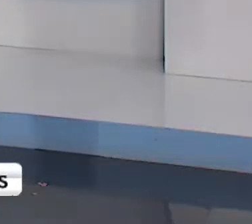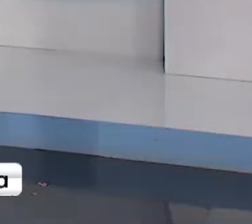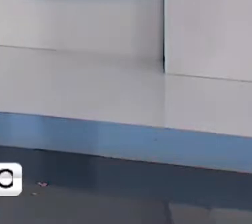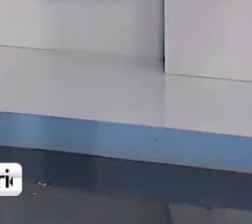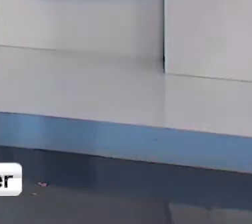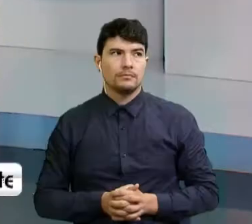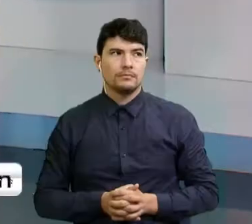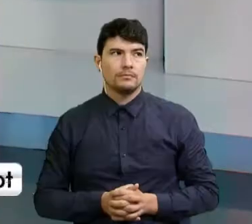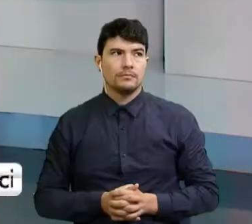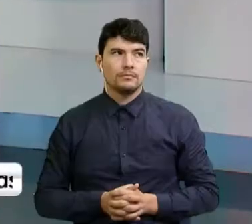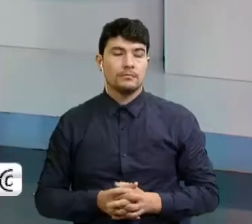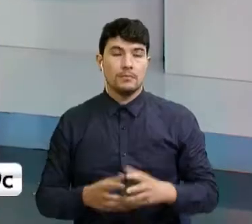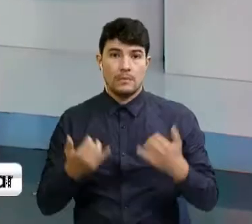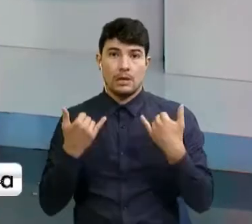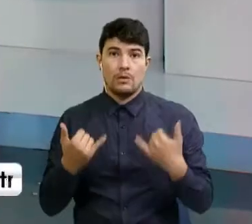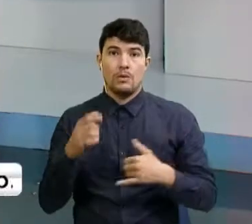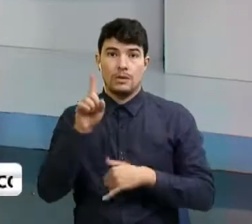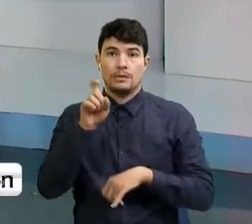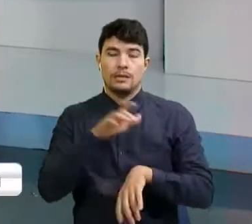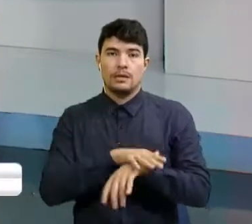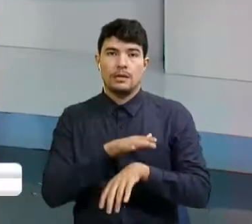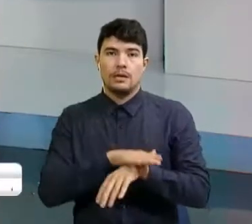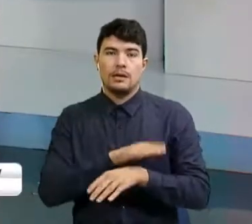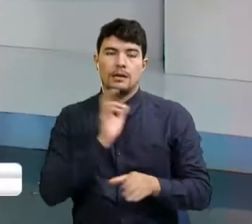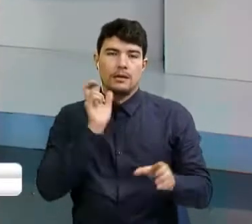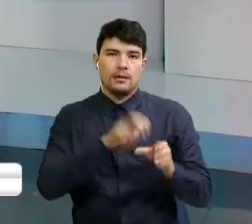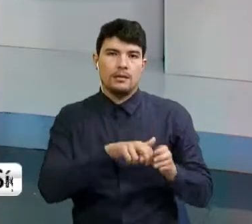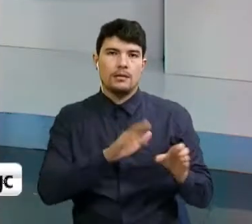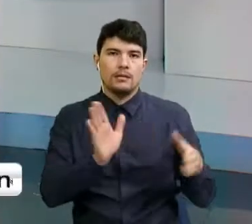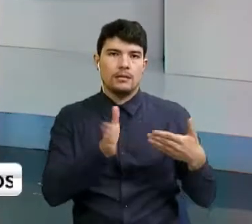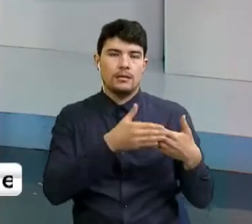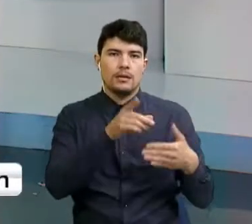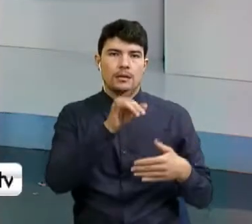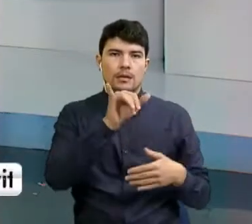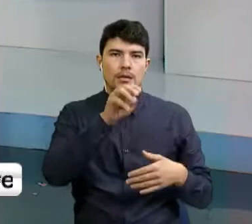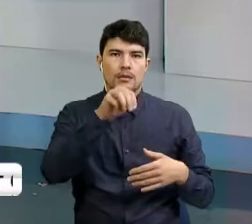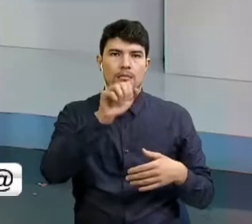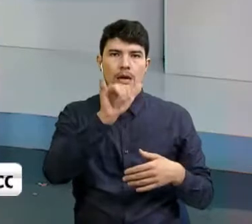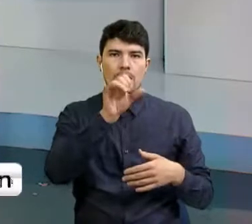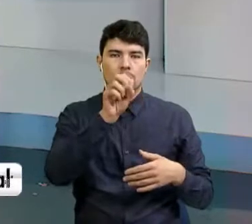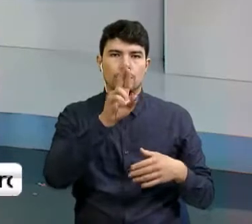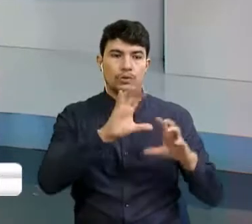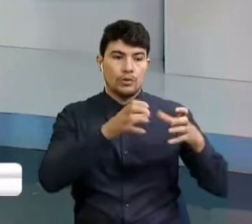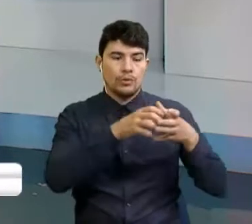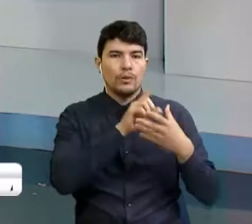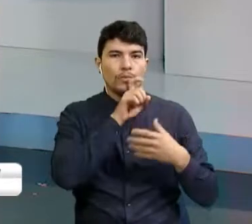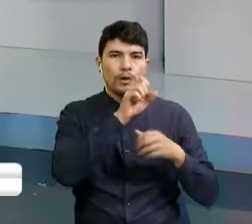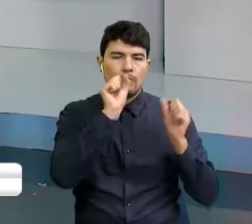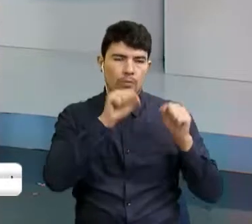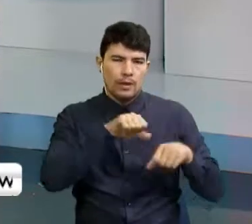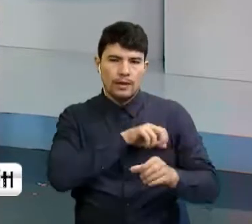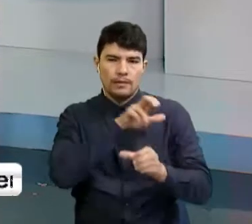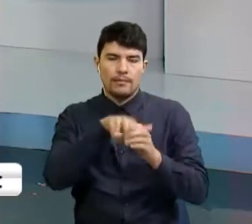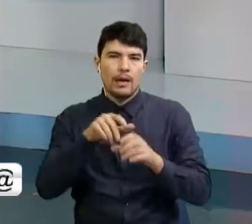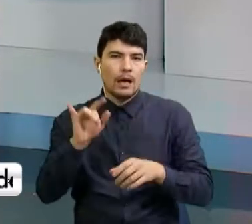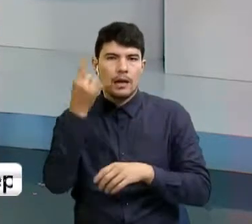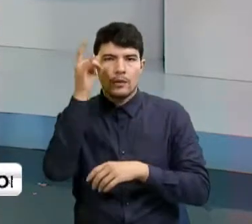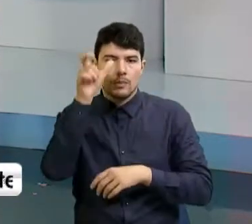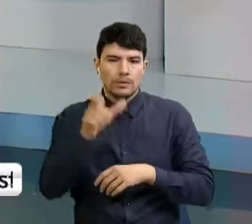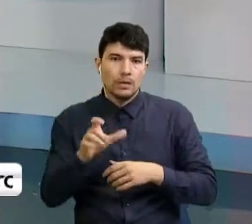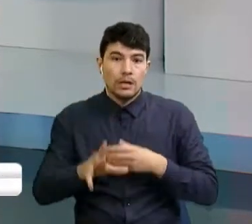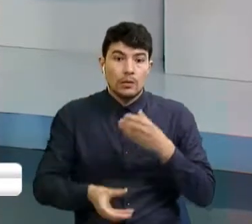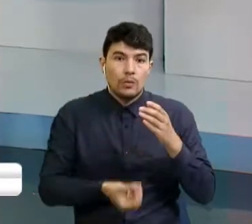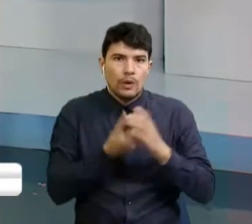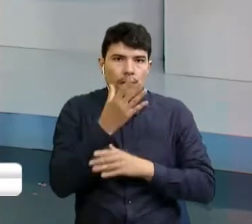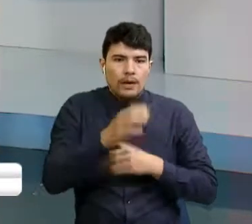hoy a partir de las 6 de la tarde se cierra el libro de inscripción ante la dimayor y atlético bucaramanga está a la expectativa de poder inscribir algún refuerzo mientras